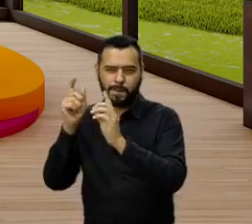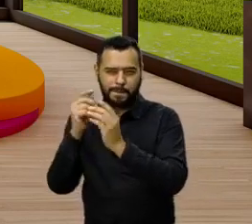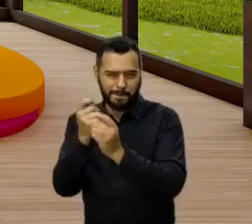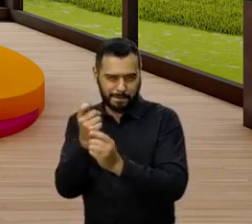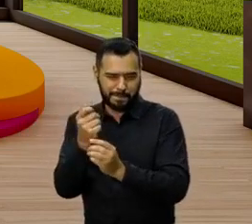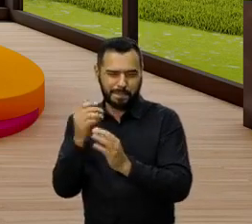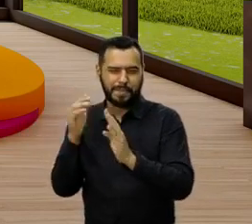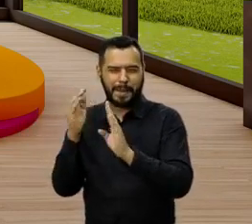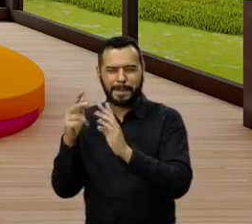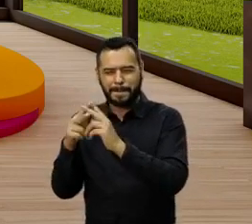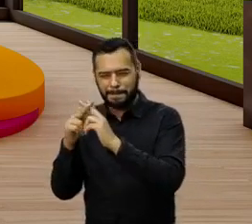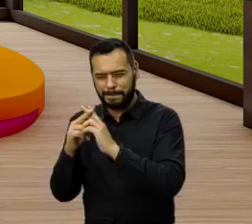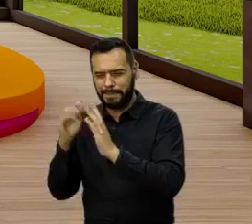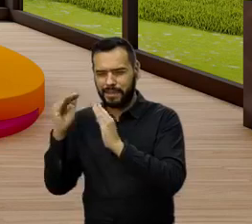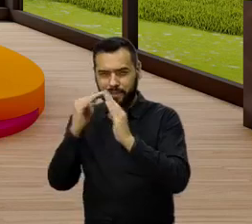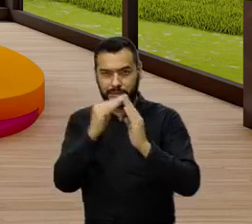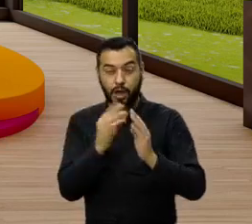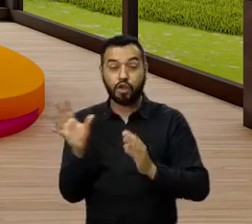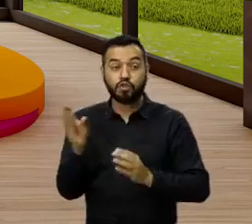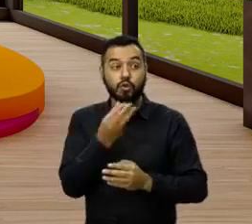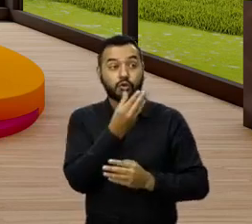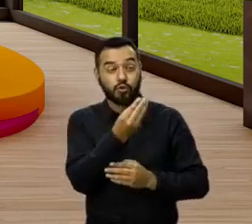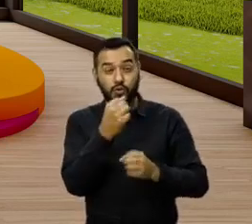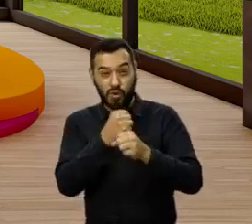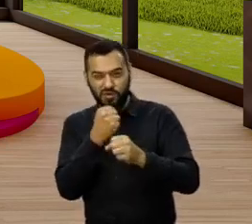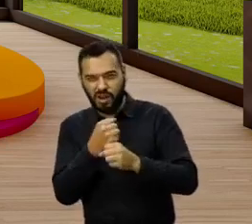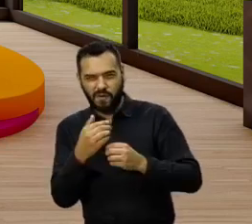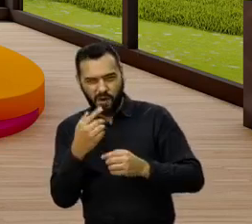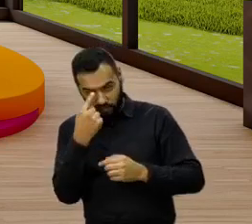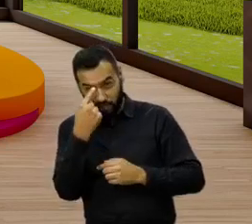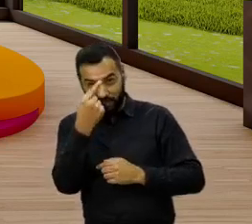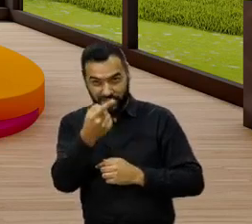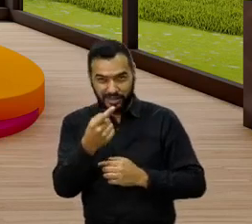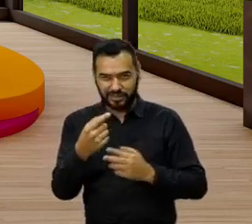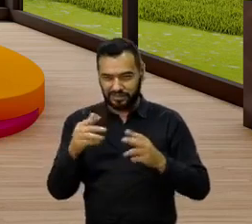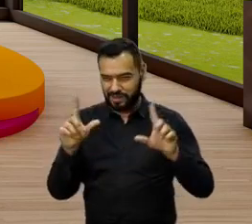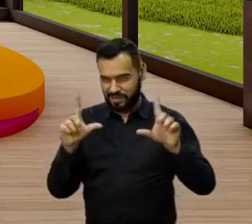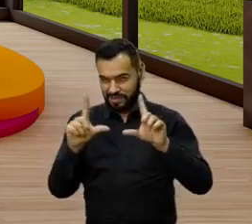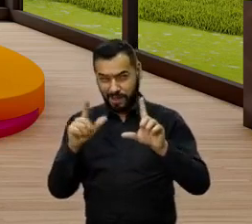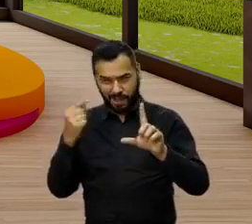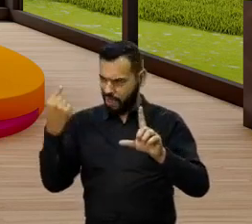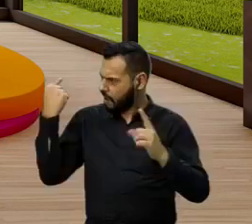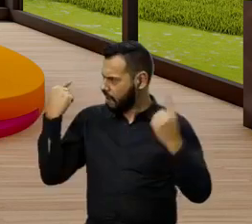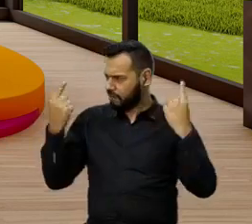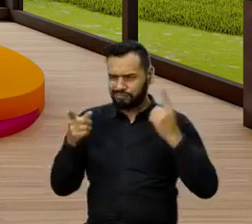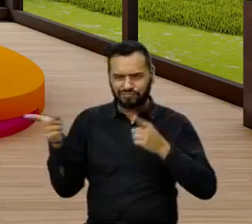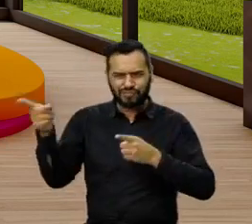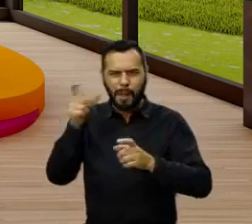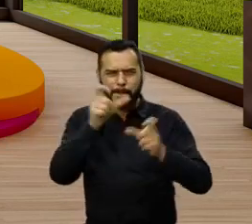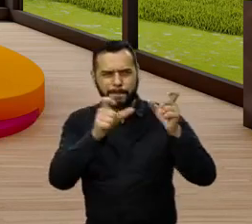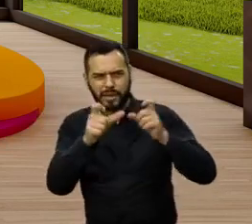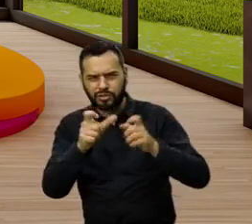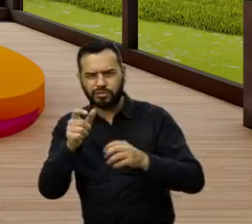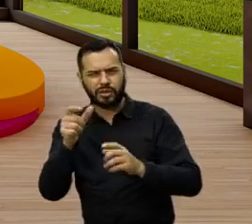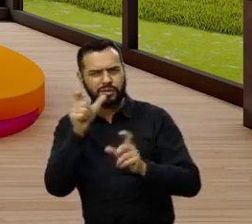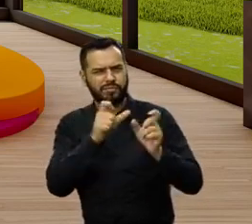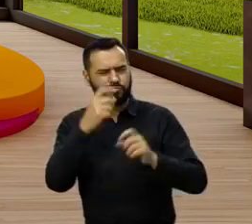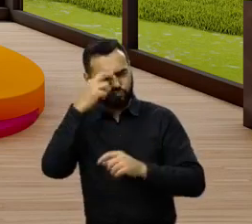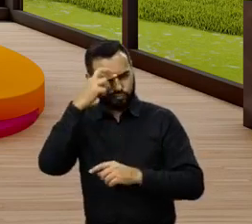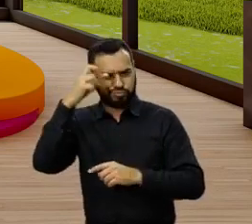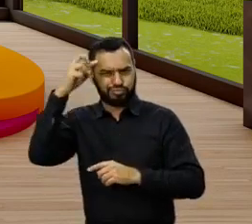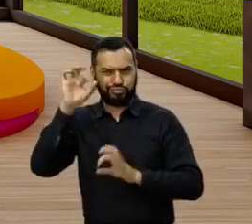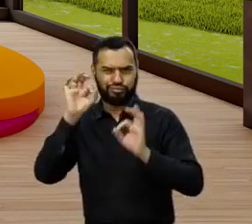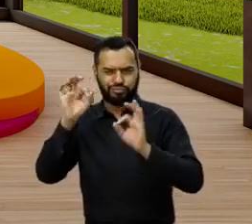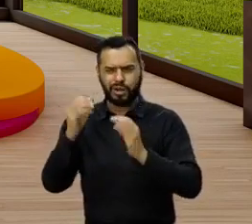compensar a todo nuestro equipo de producción porque aquí detrás de estas pantallas hay muchas personas especiales que también